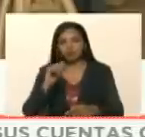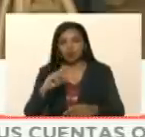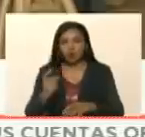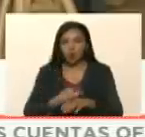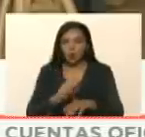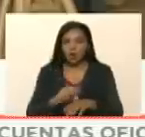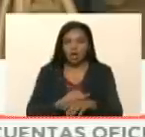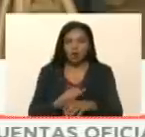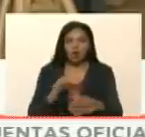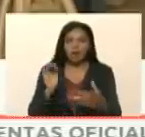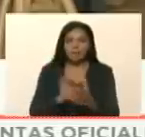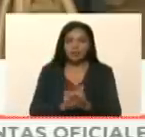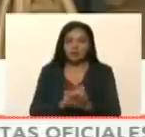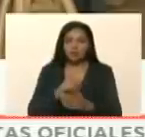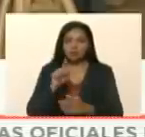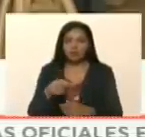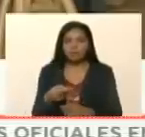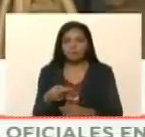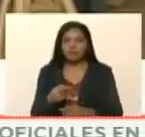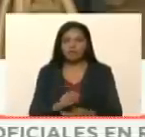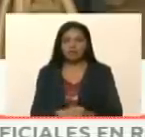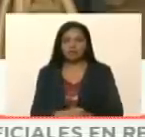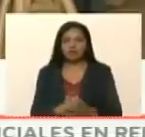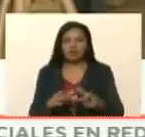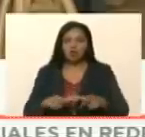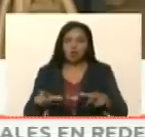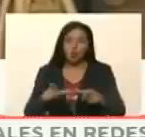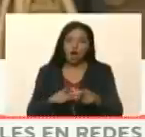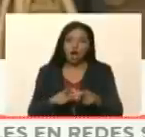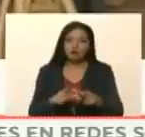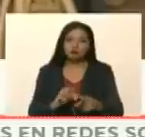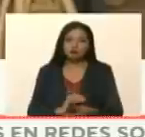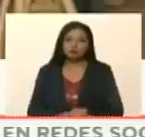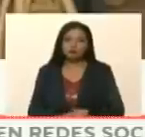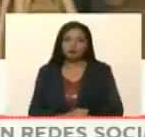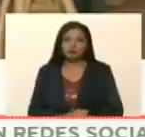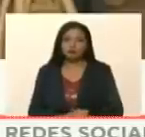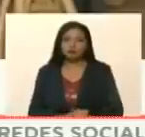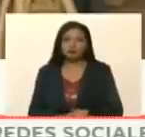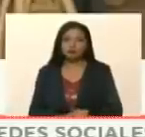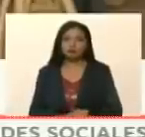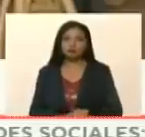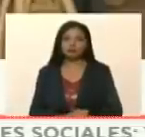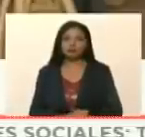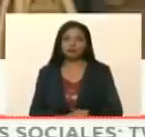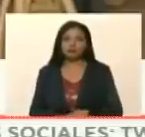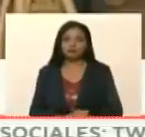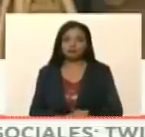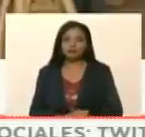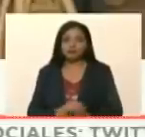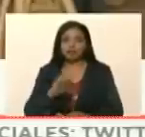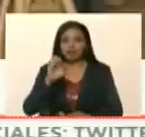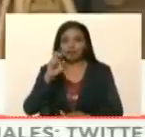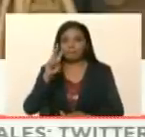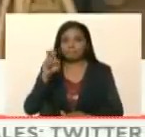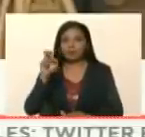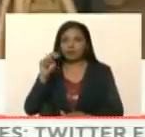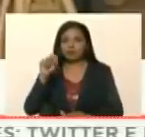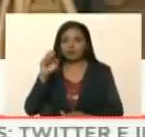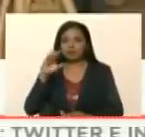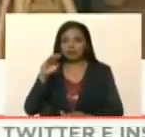Gobernador, compañero, en la planta avícola Ebenezer. ¿Por qué se llama así esta planta?